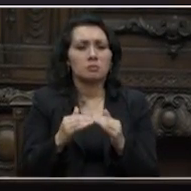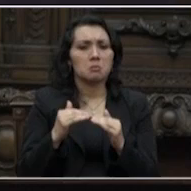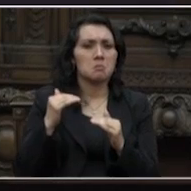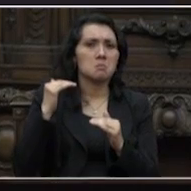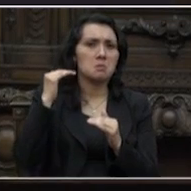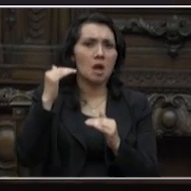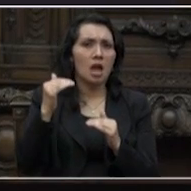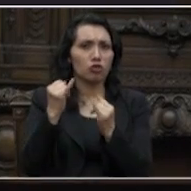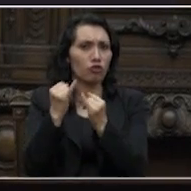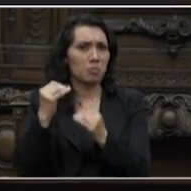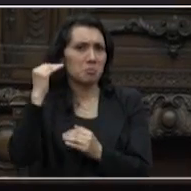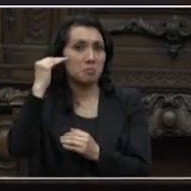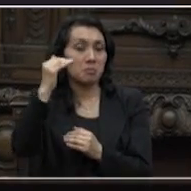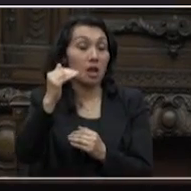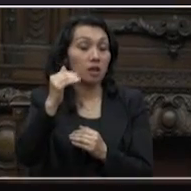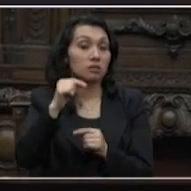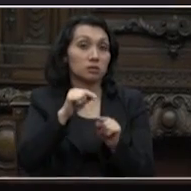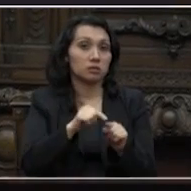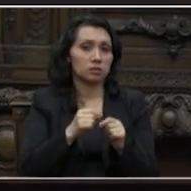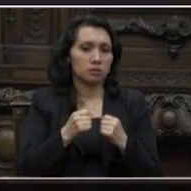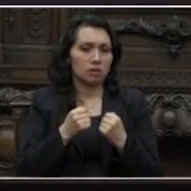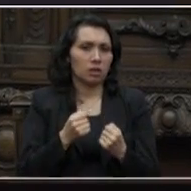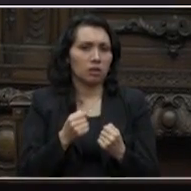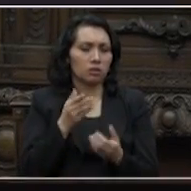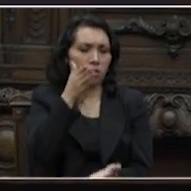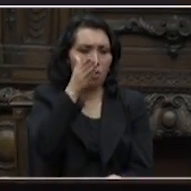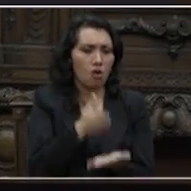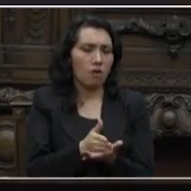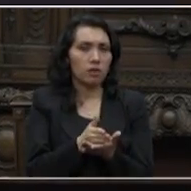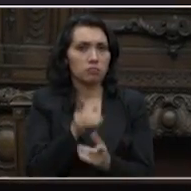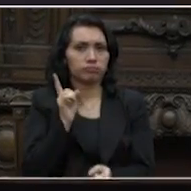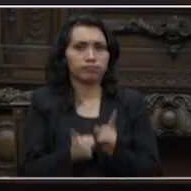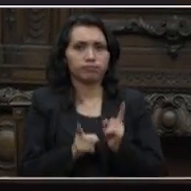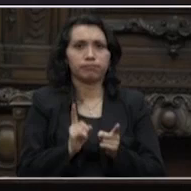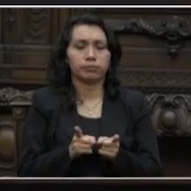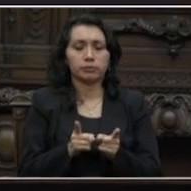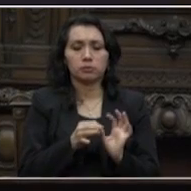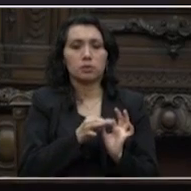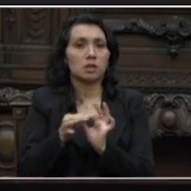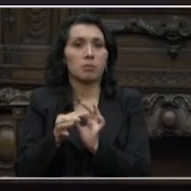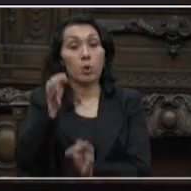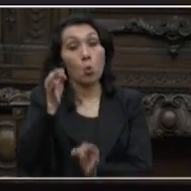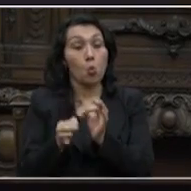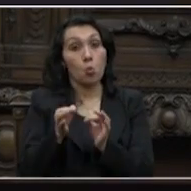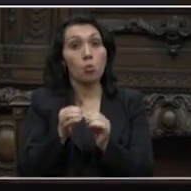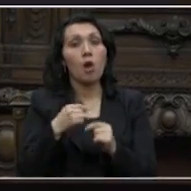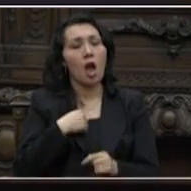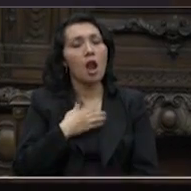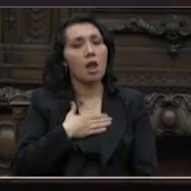mayor, ¿no? Un carácter casi de obligatoriedad para la interpretación jurídica, que es lo